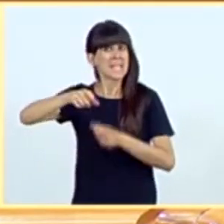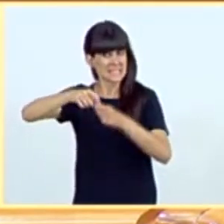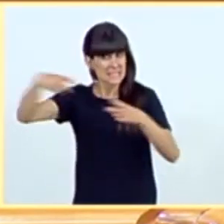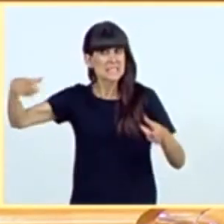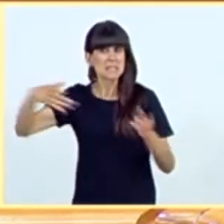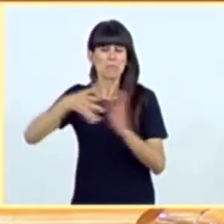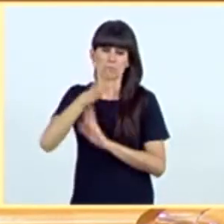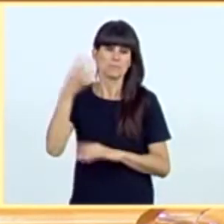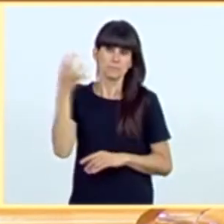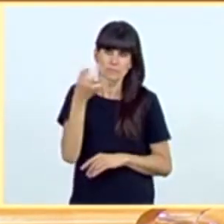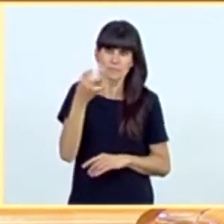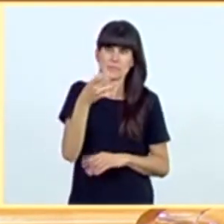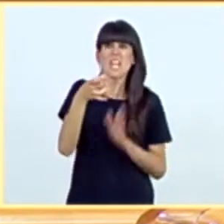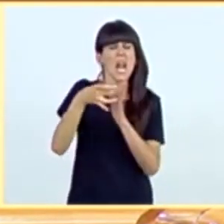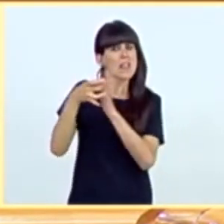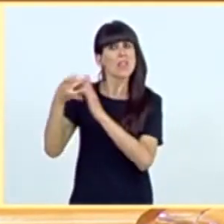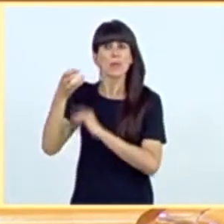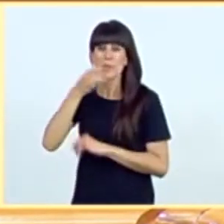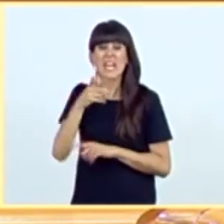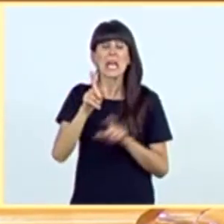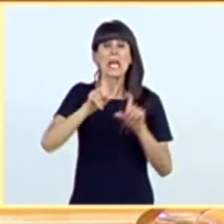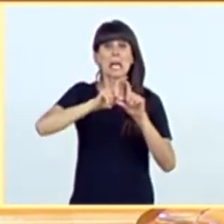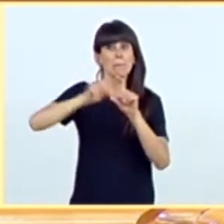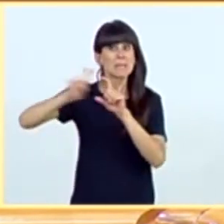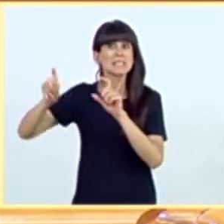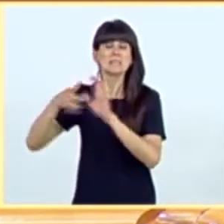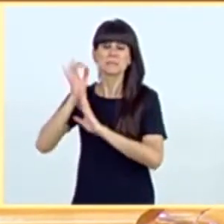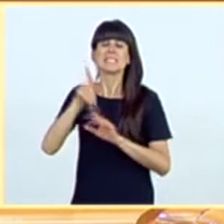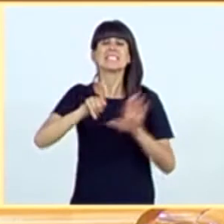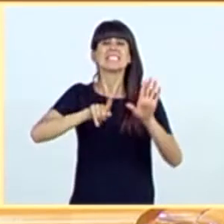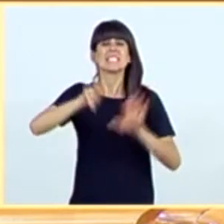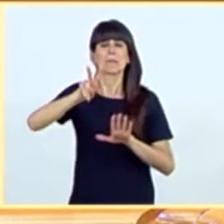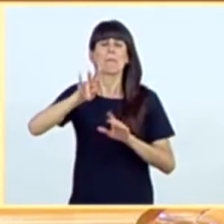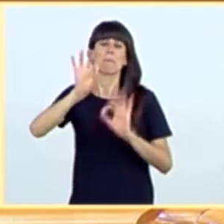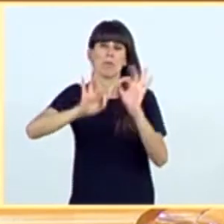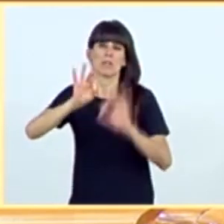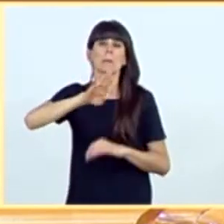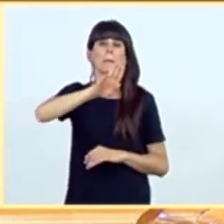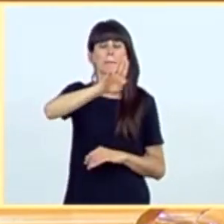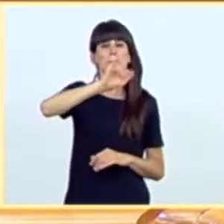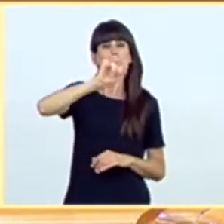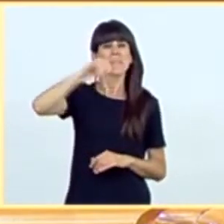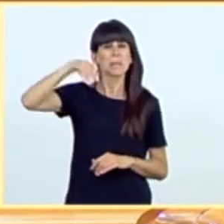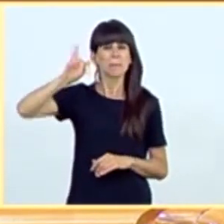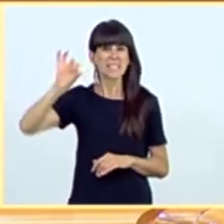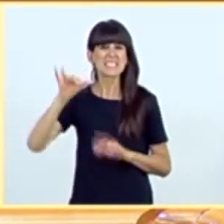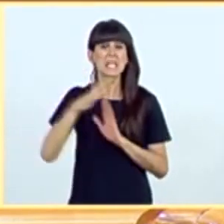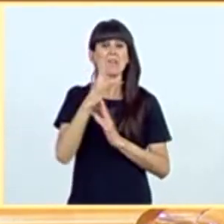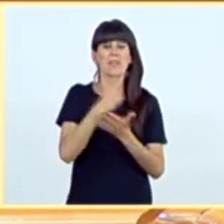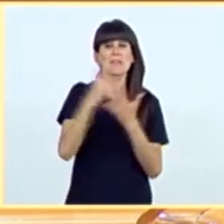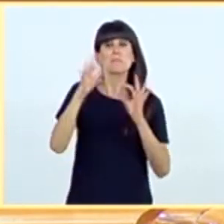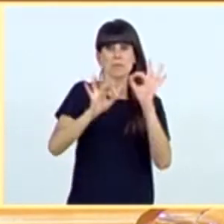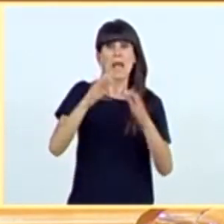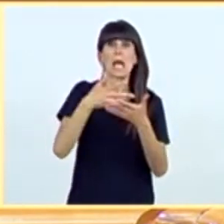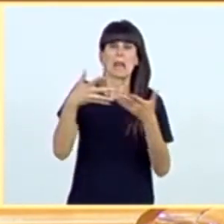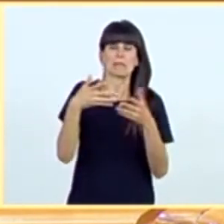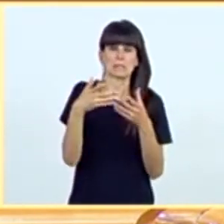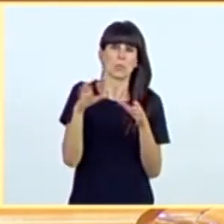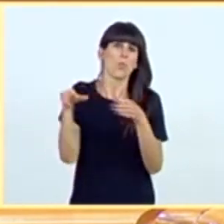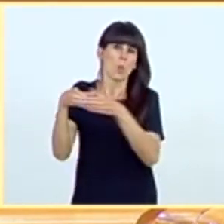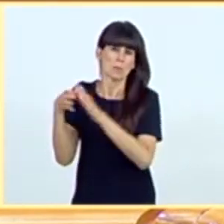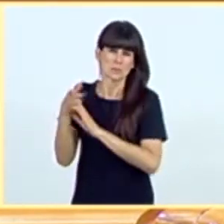es la calidad. Como empresas en el sector, el 67% son pymes, el 16% son grandes grupos y el 15%